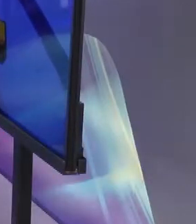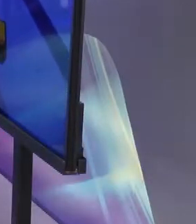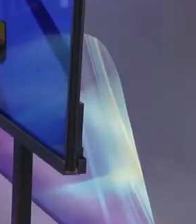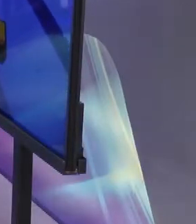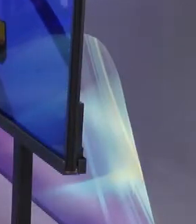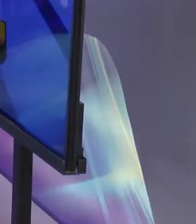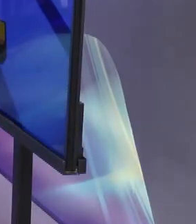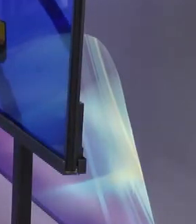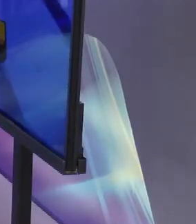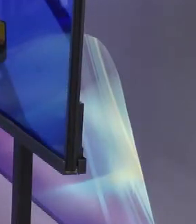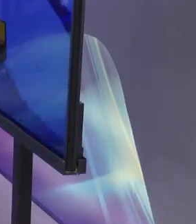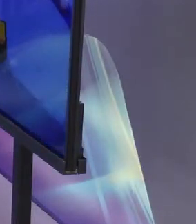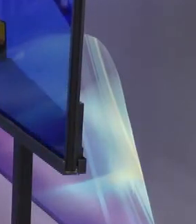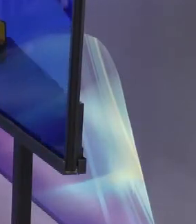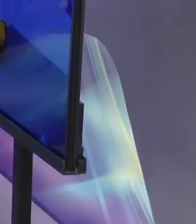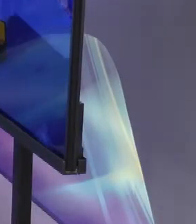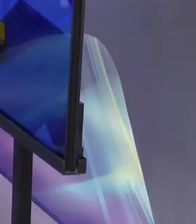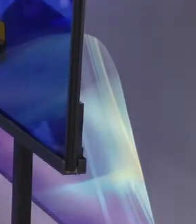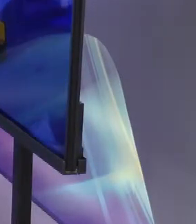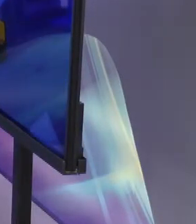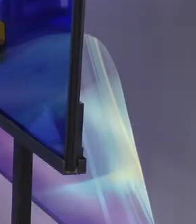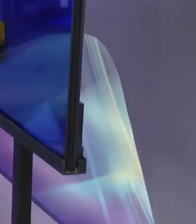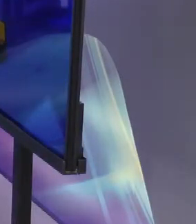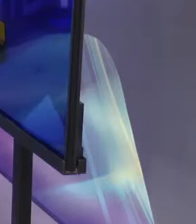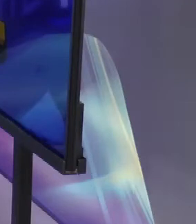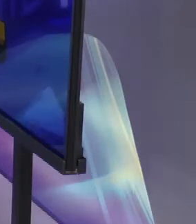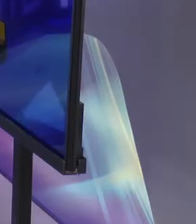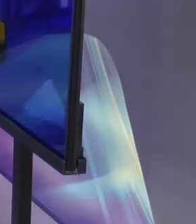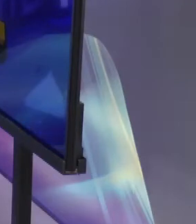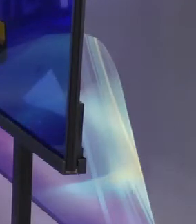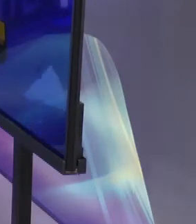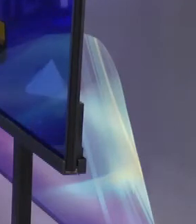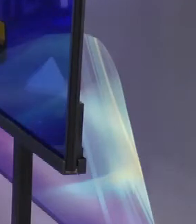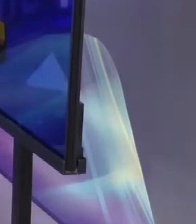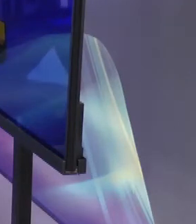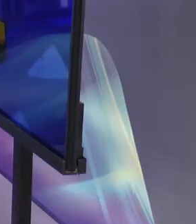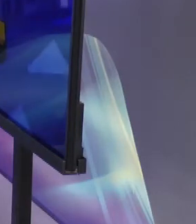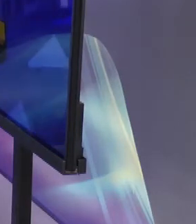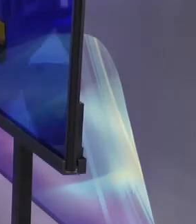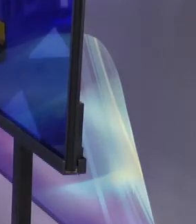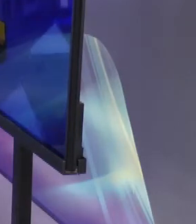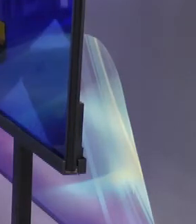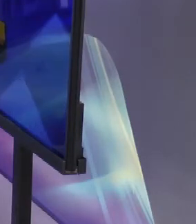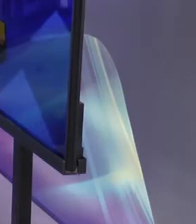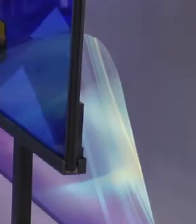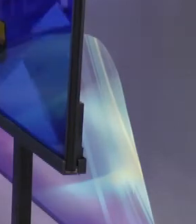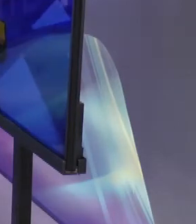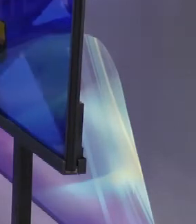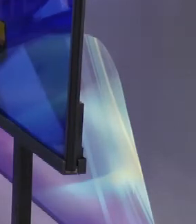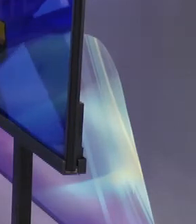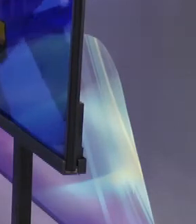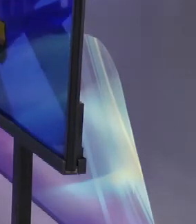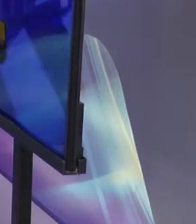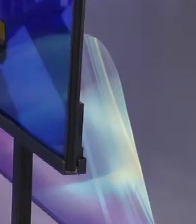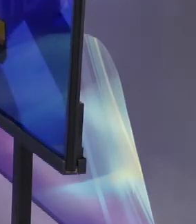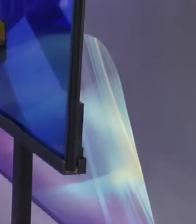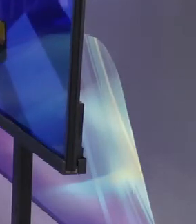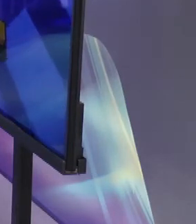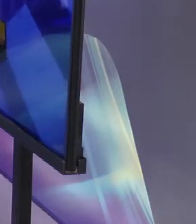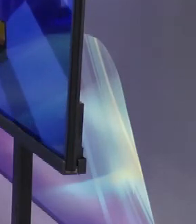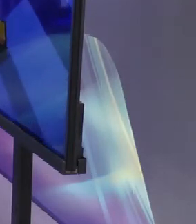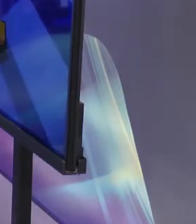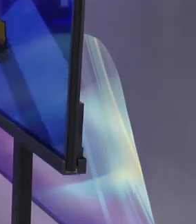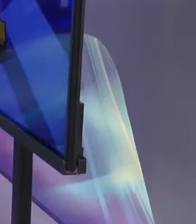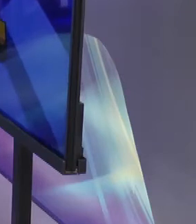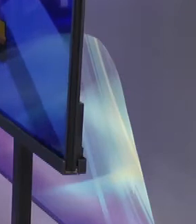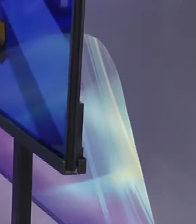Buenas tardes, bienvenidos a Enlace Noticias, los saludamos con la información más importante de Barranca Bermeja y la región. Saludamos a quienes nos ven en Bucaramanga y Cúcuta a